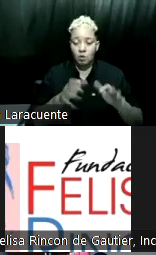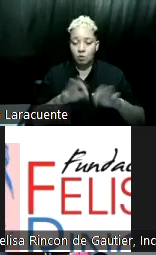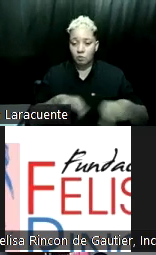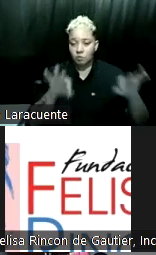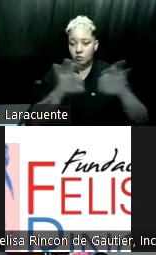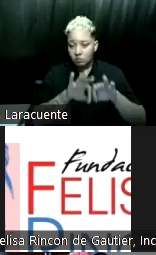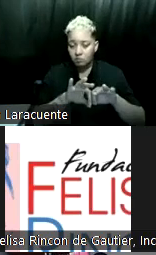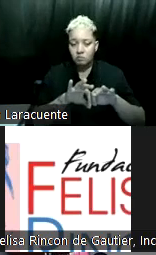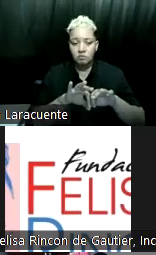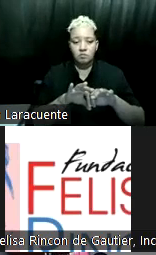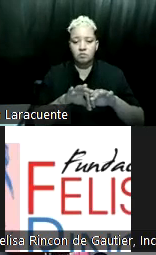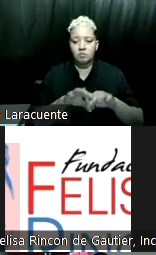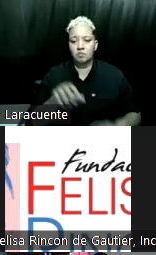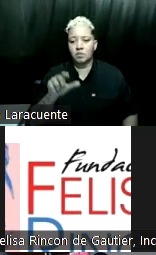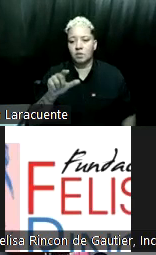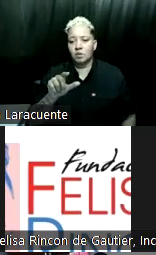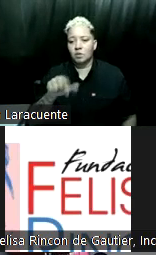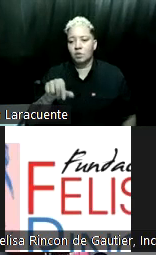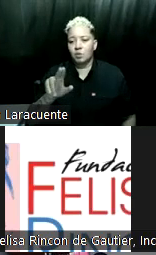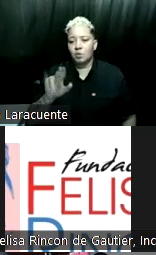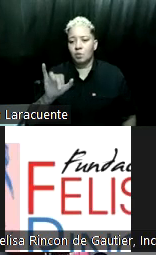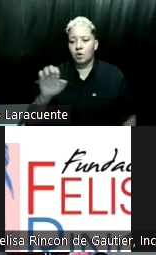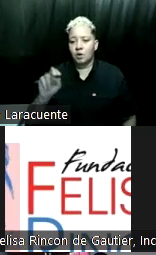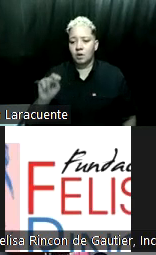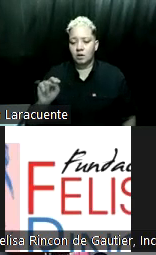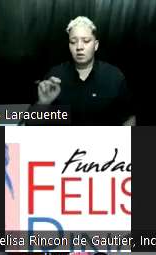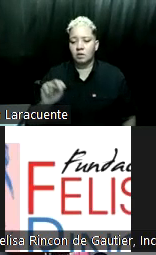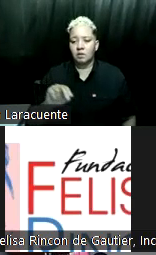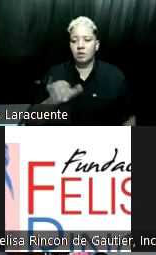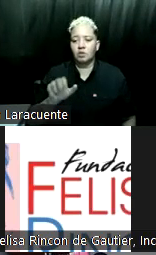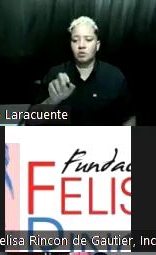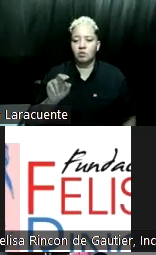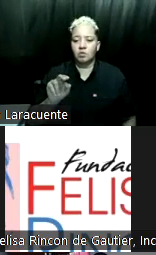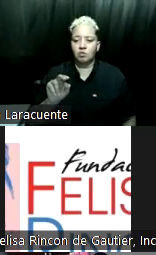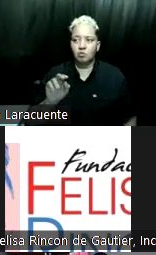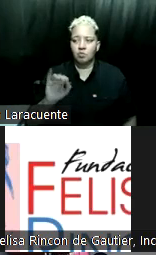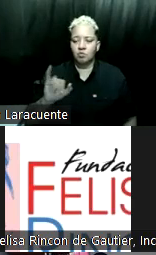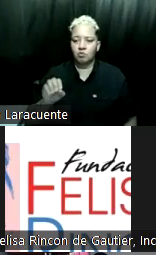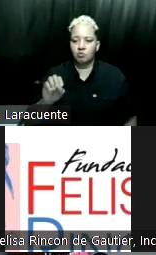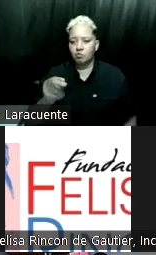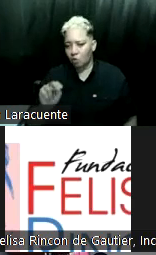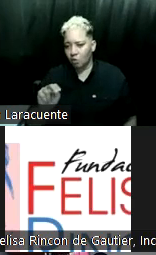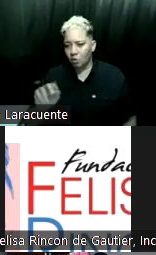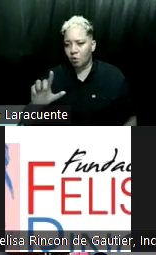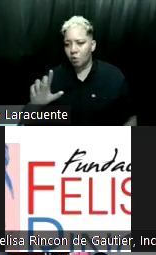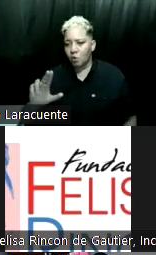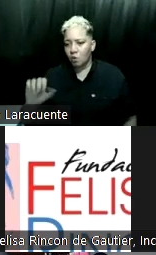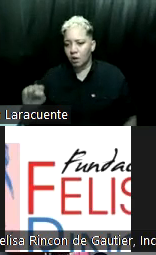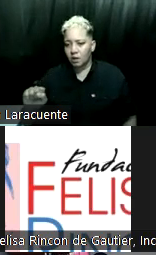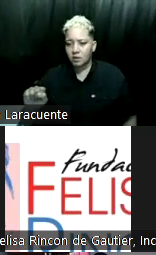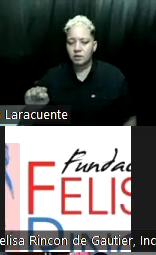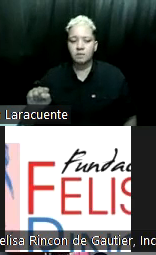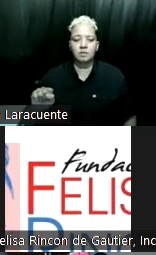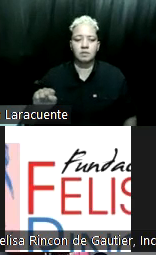aquel momento como Quinn Buckner y John Lucas, que está en acción eh, con